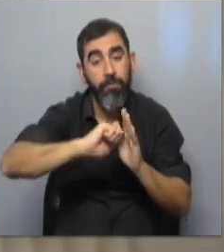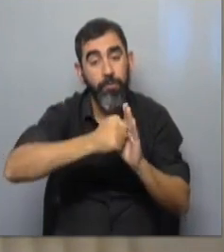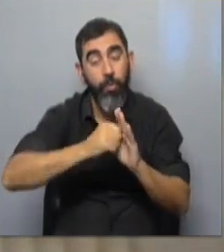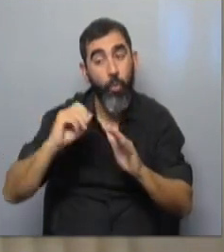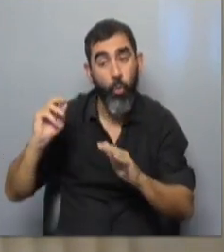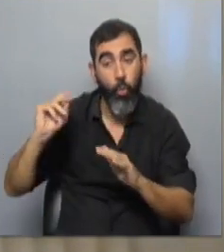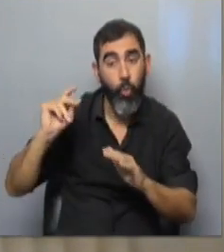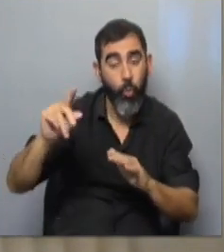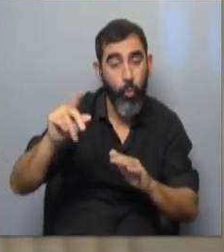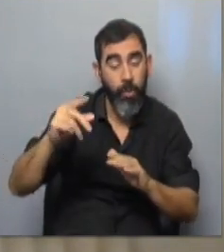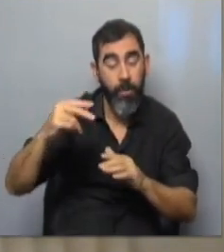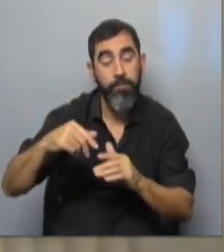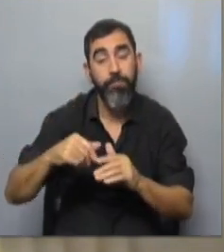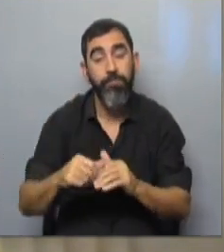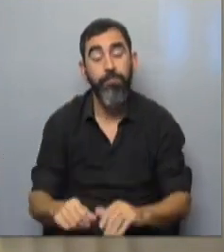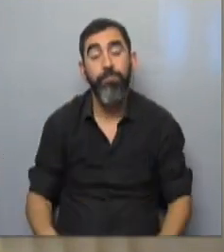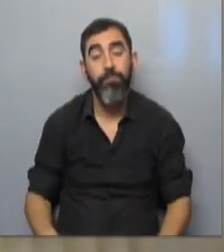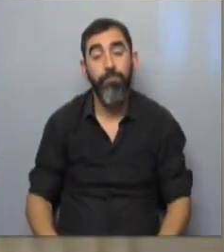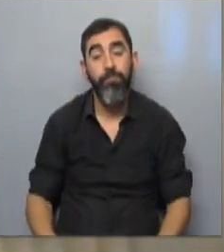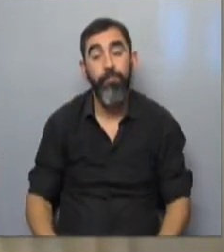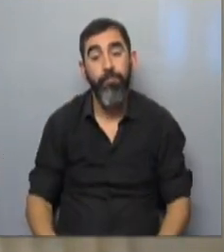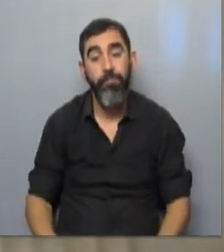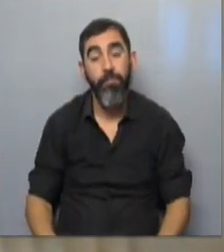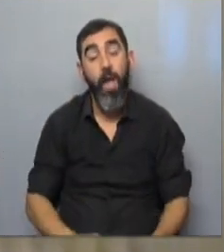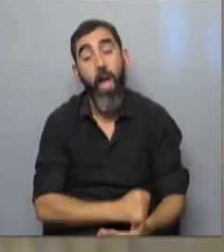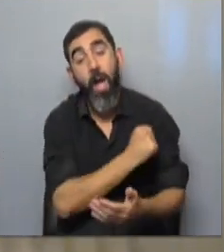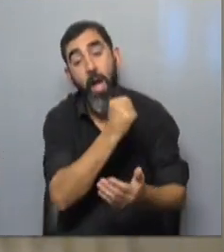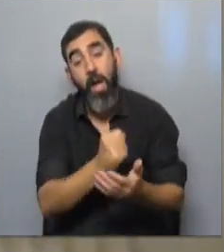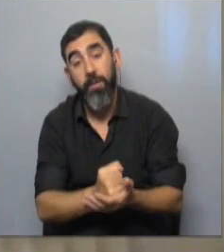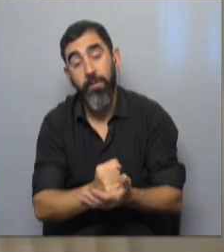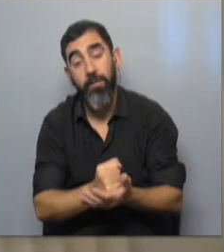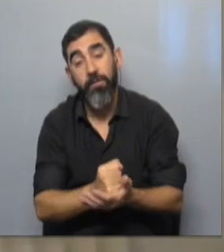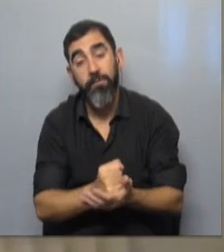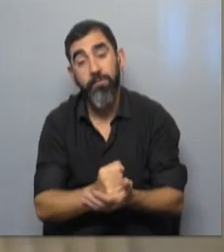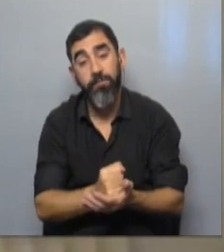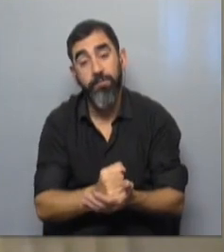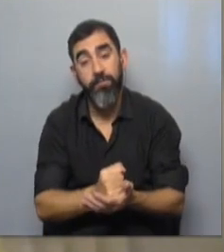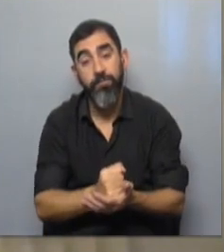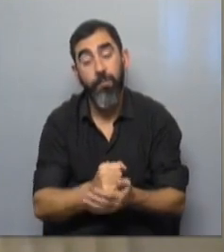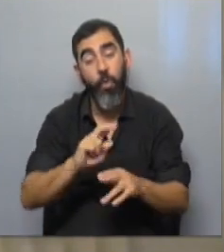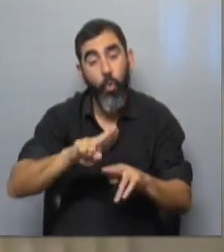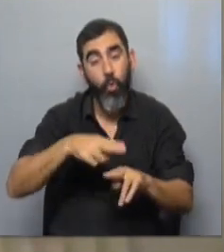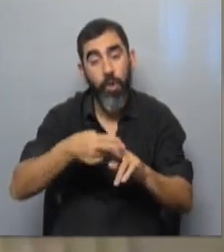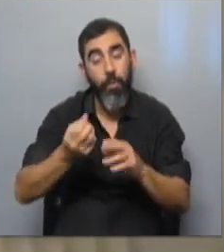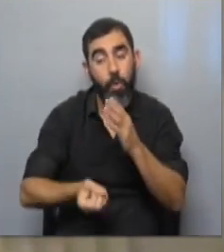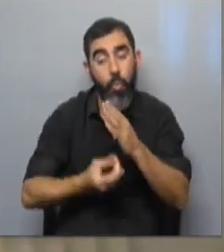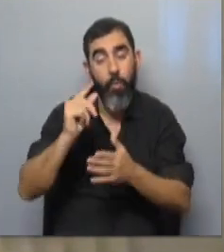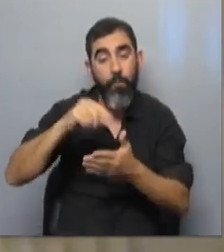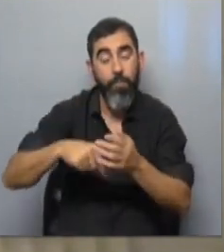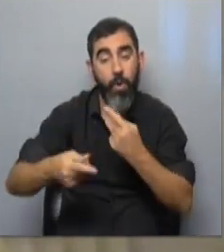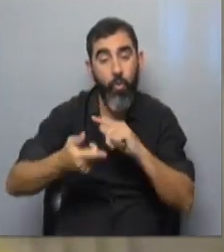van a continuar teniendo vigencia, aplicándose hasta que se negocie un nuevo